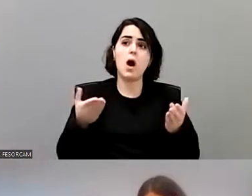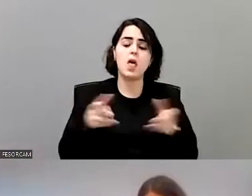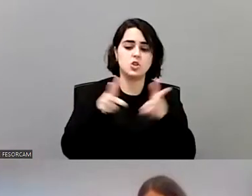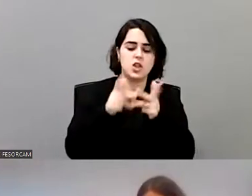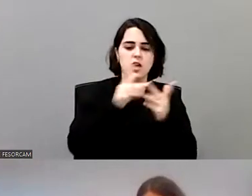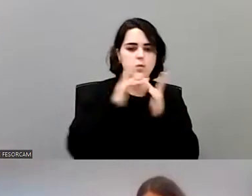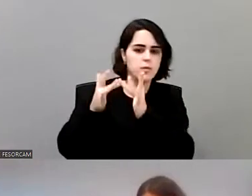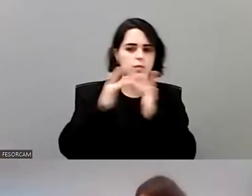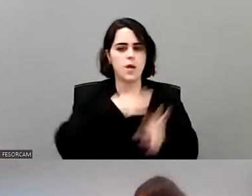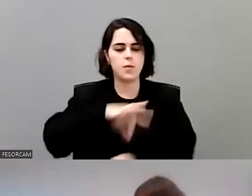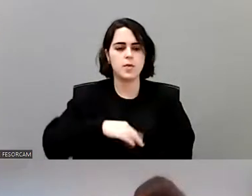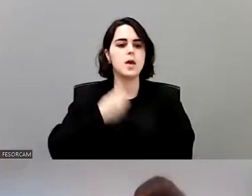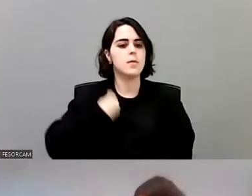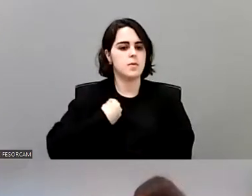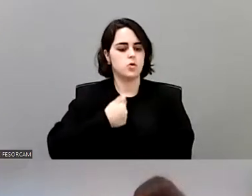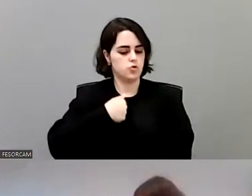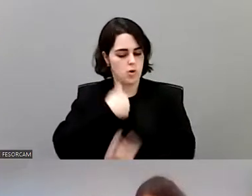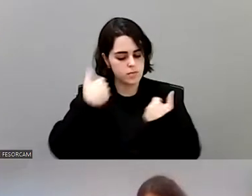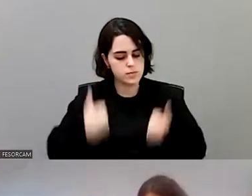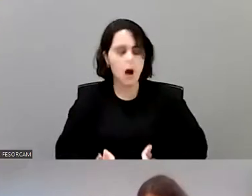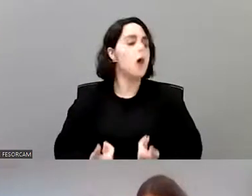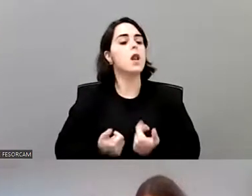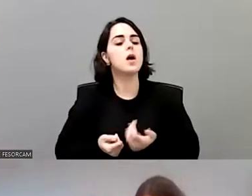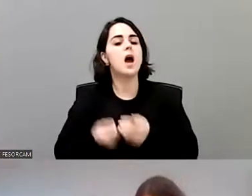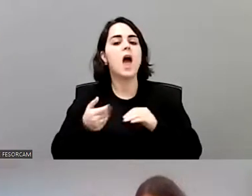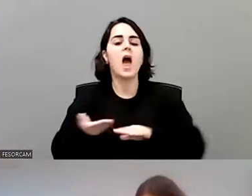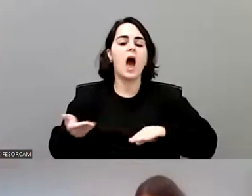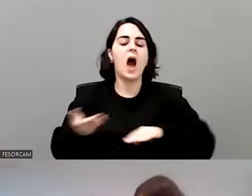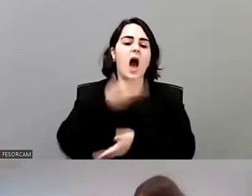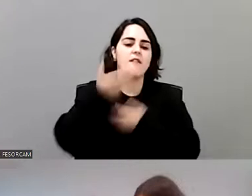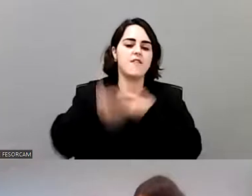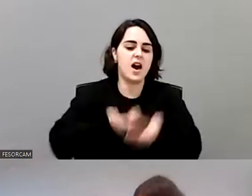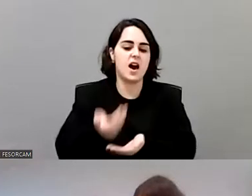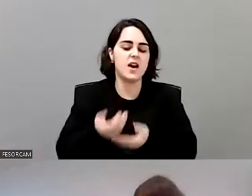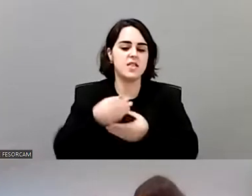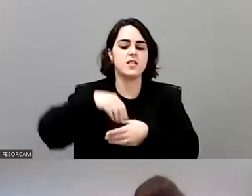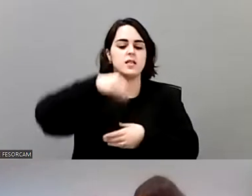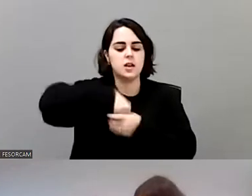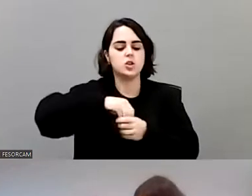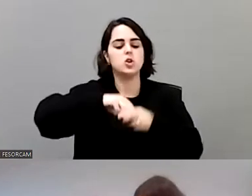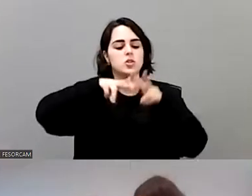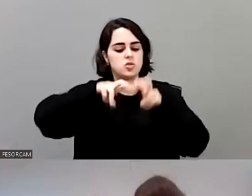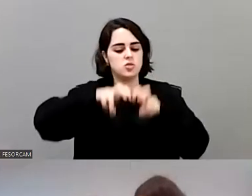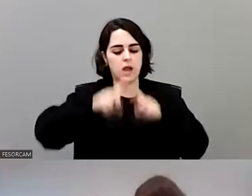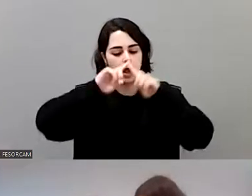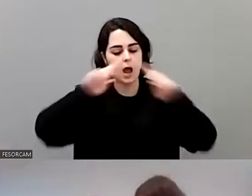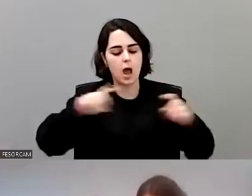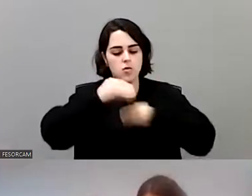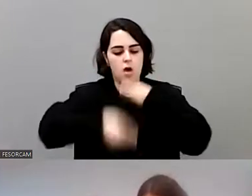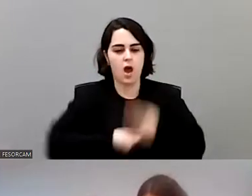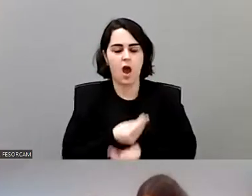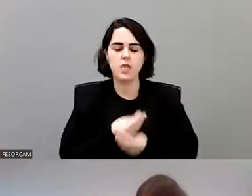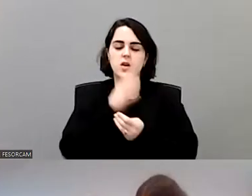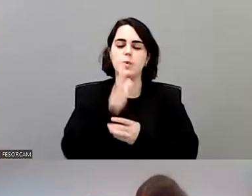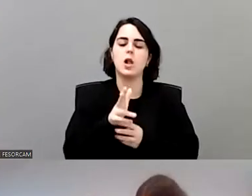para finalizar, yo misma os trasladaré un avance de los resultados obtenidos del estudio que estamos desarrollando este año sobre el acceso y